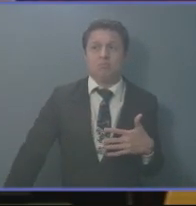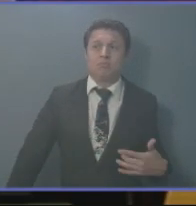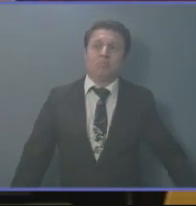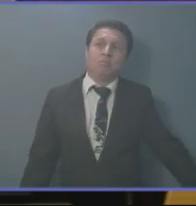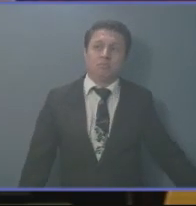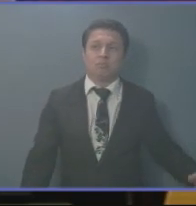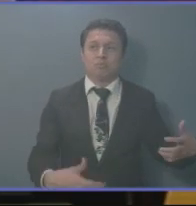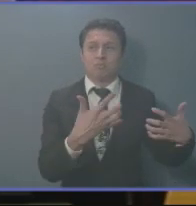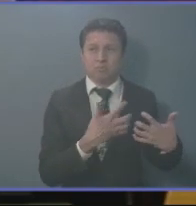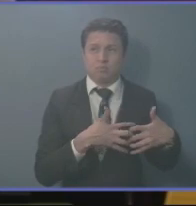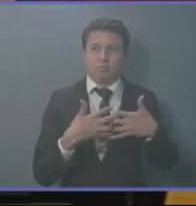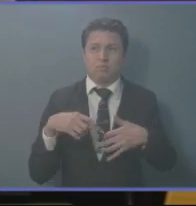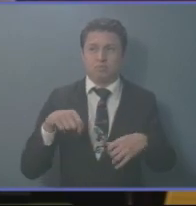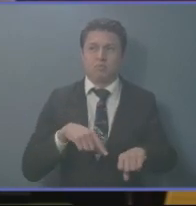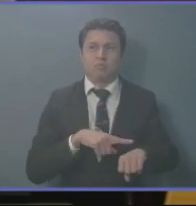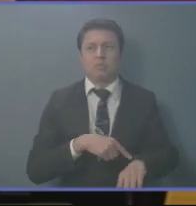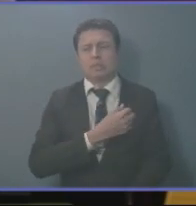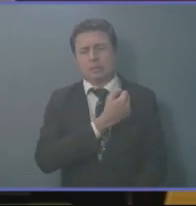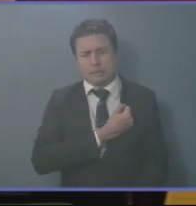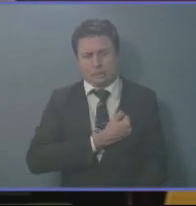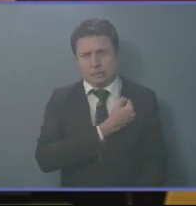están sufriendo en este momento